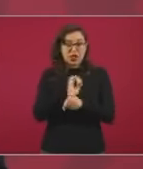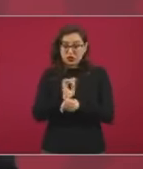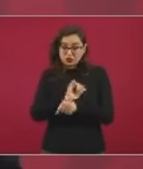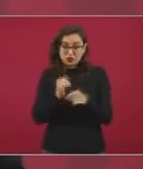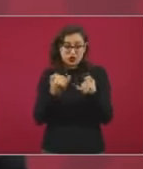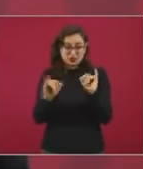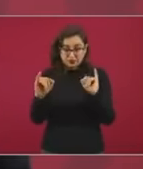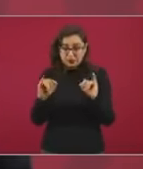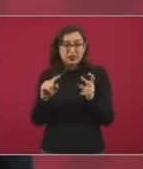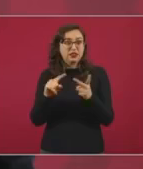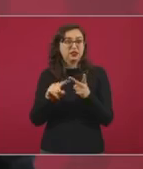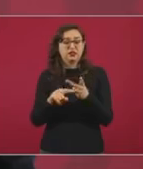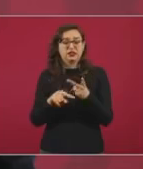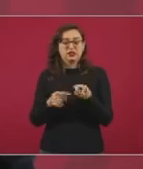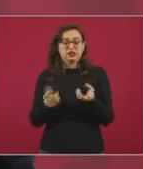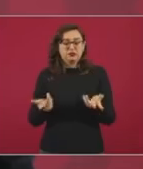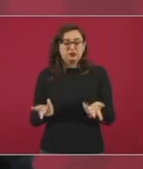actores.